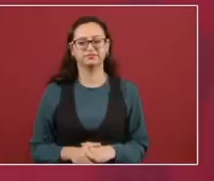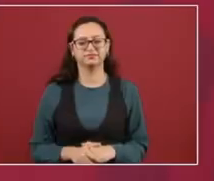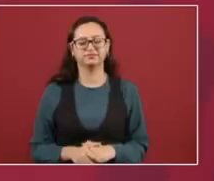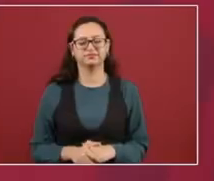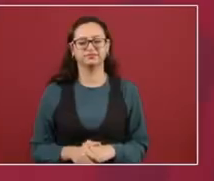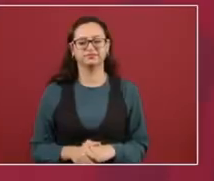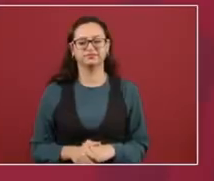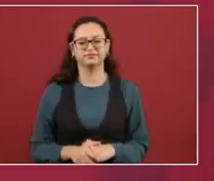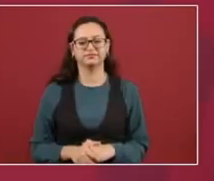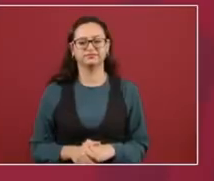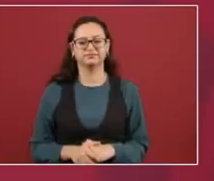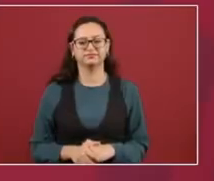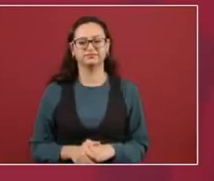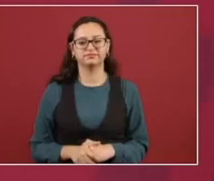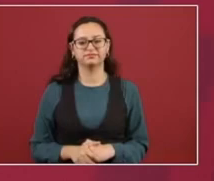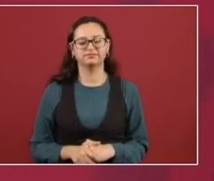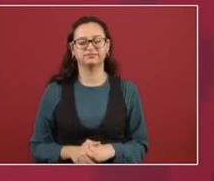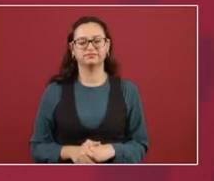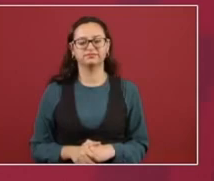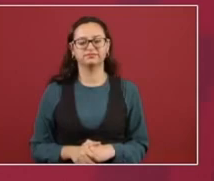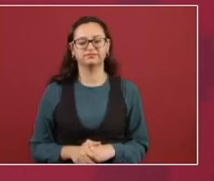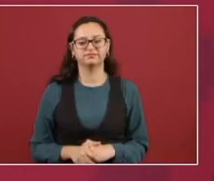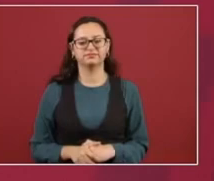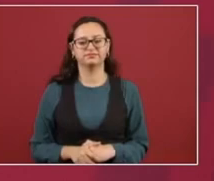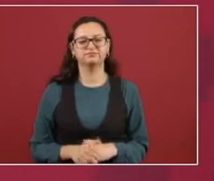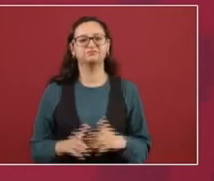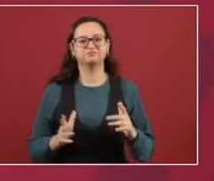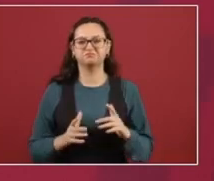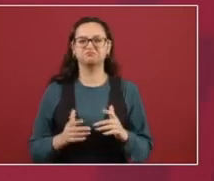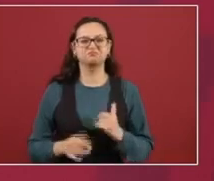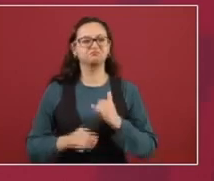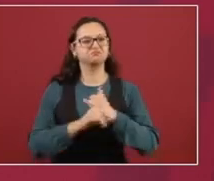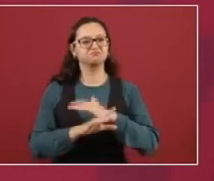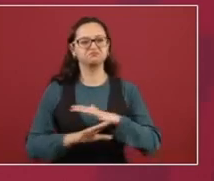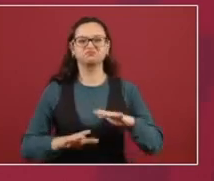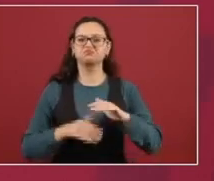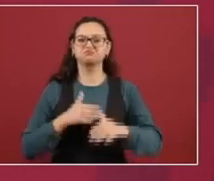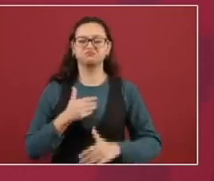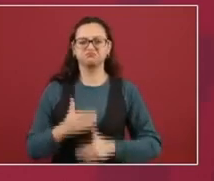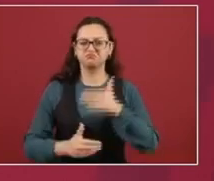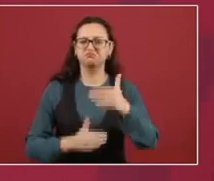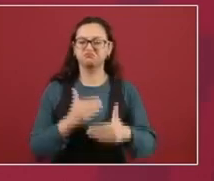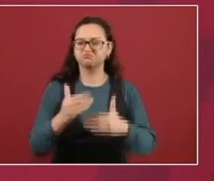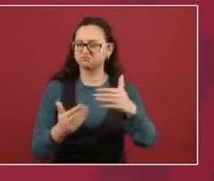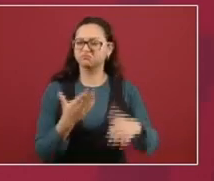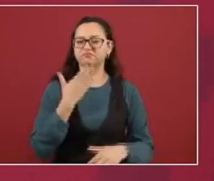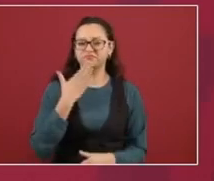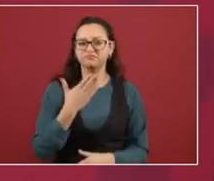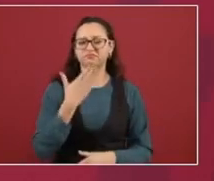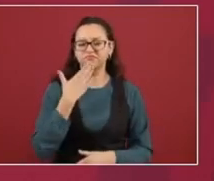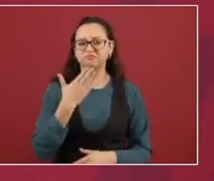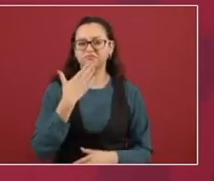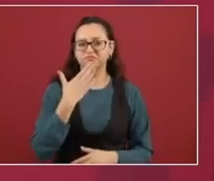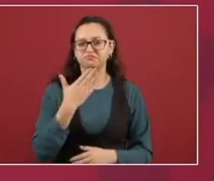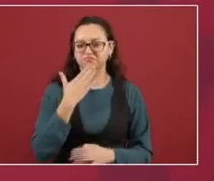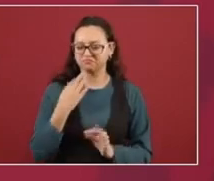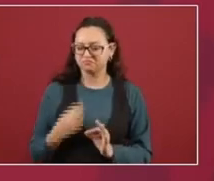Podemos informar que vamos bien. Hay